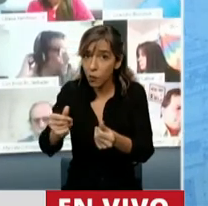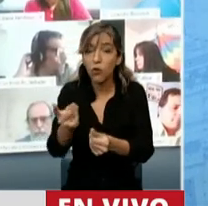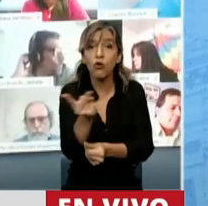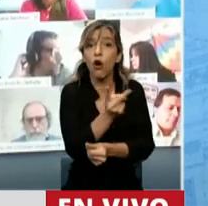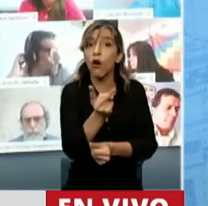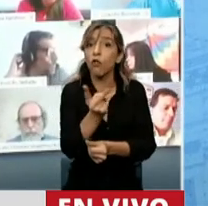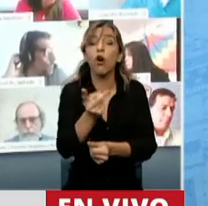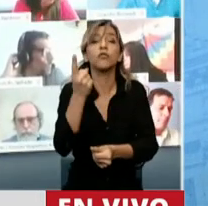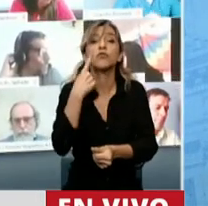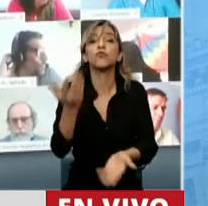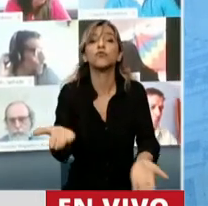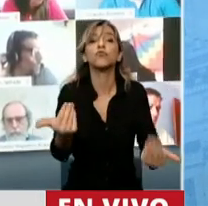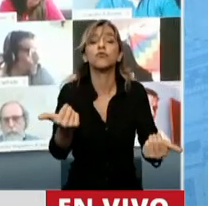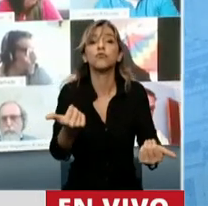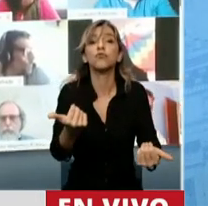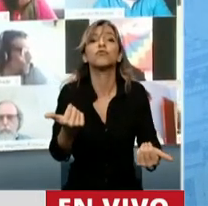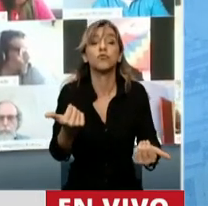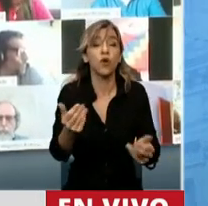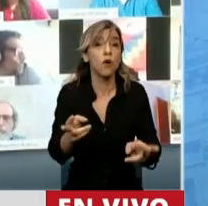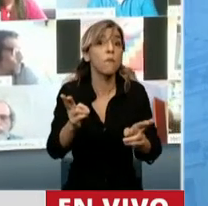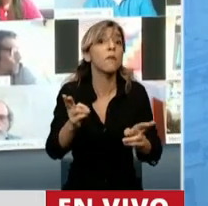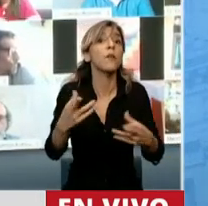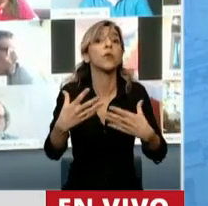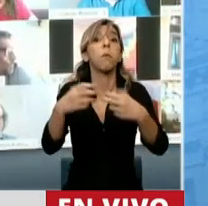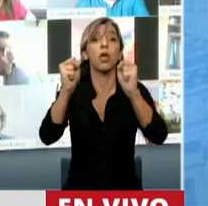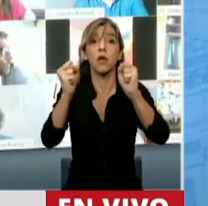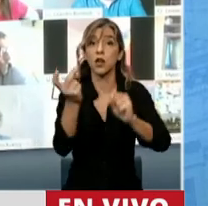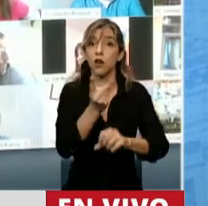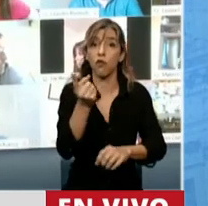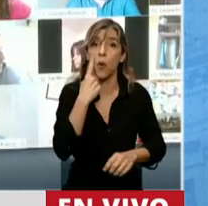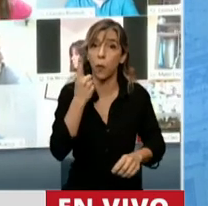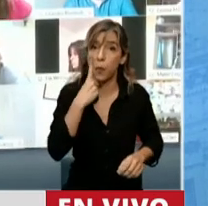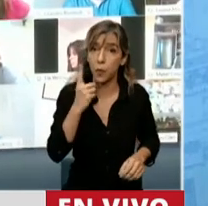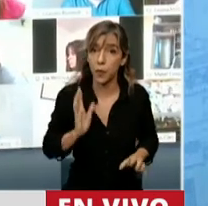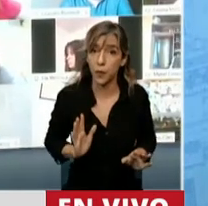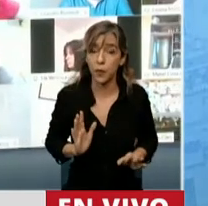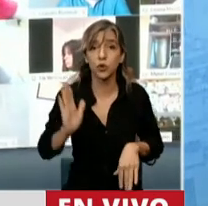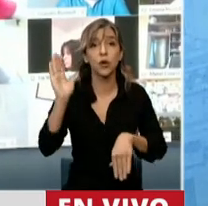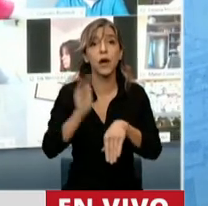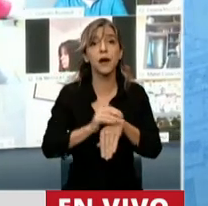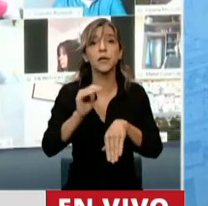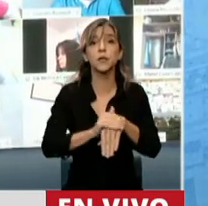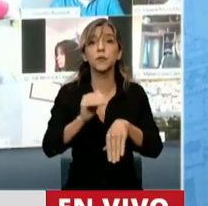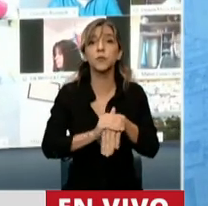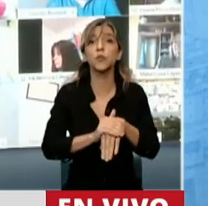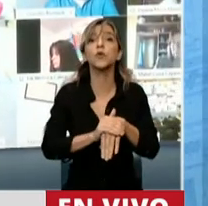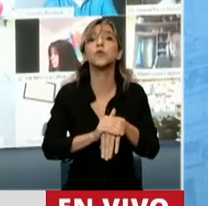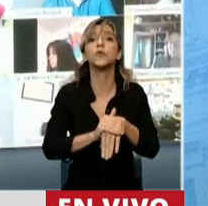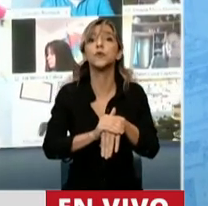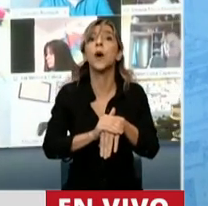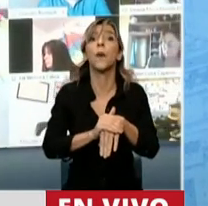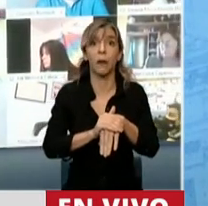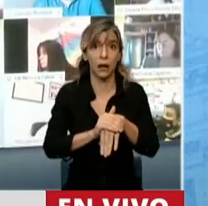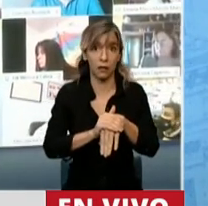seguridad para que aparezcan con vida. De lo contrario, la responsabilidad, presidente, no solo será de las malas